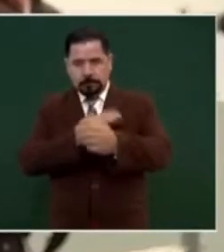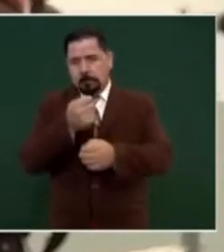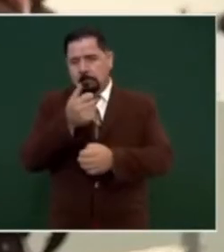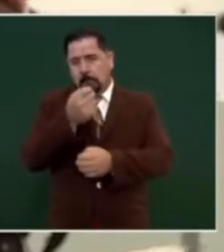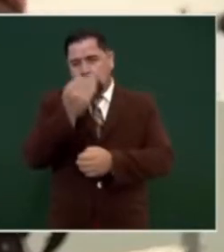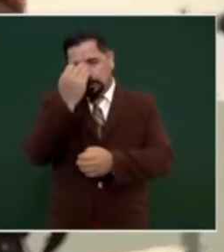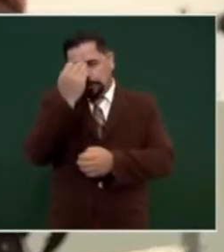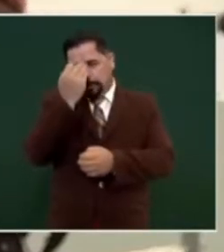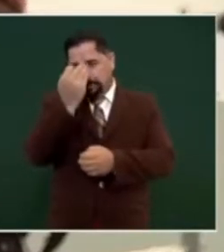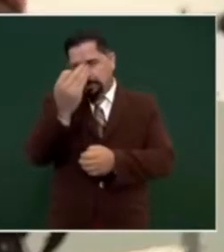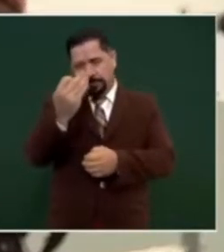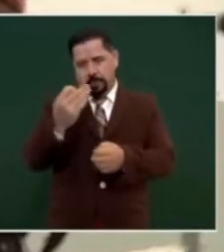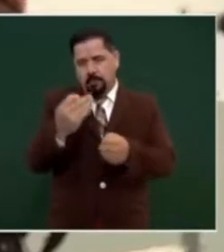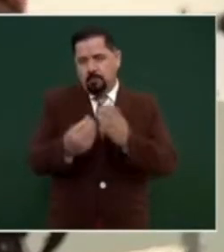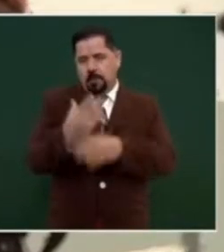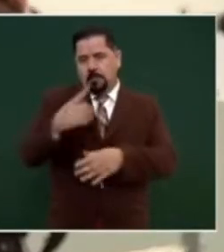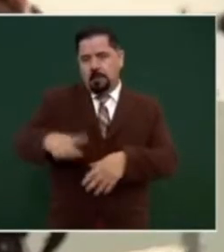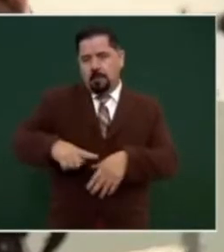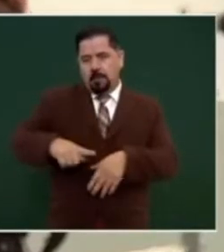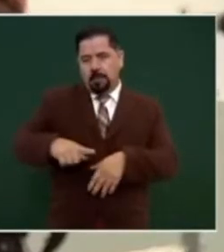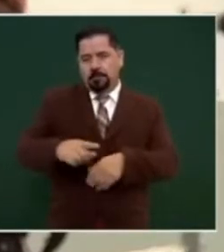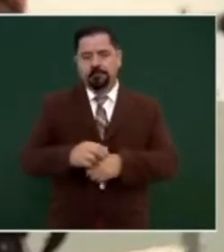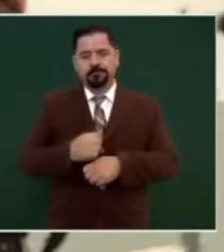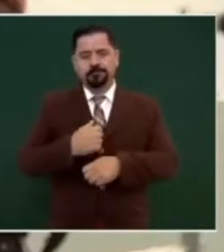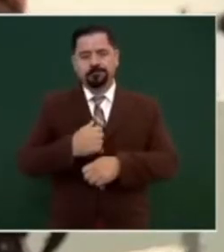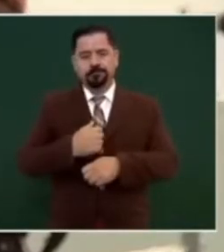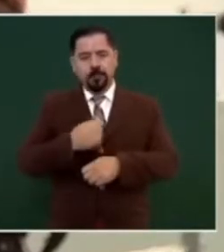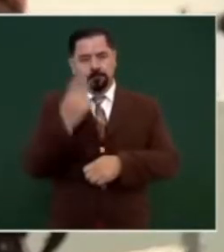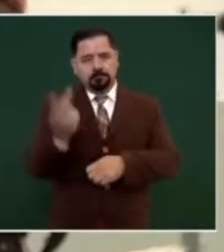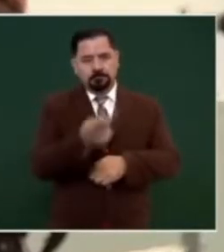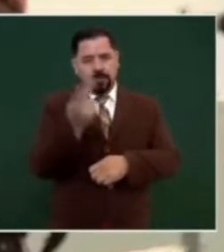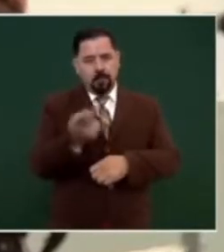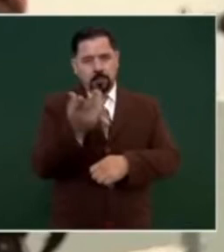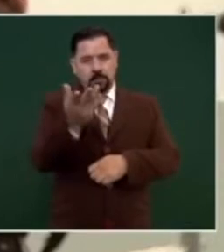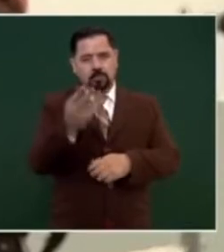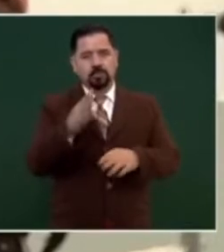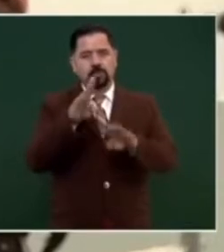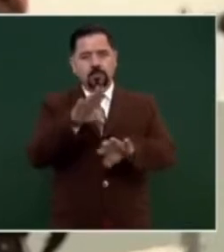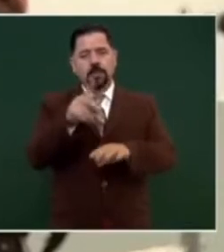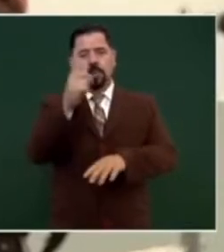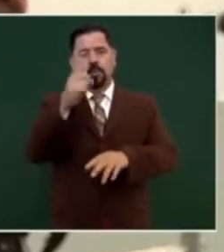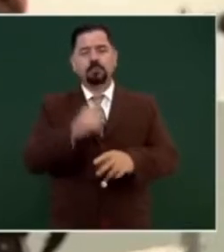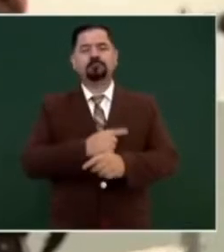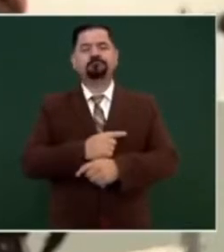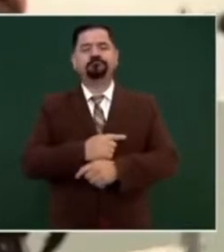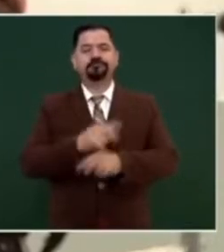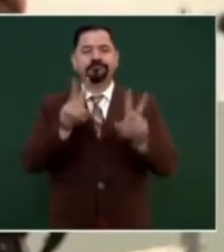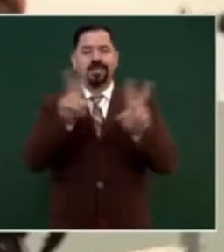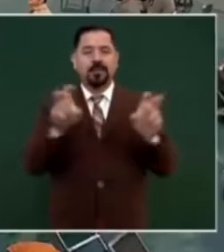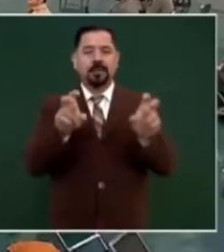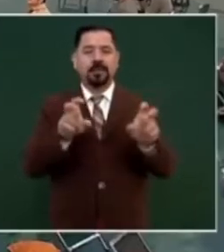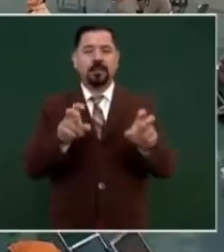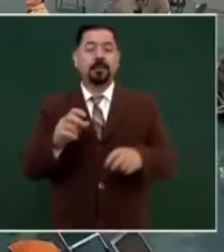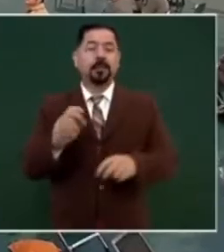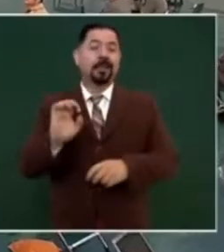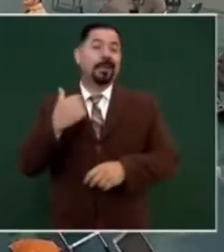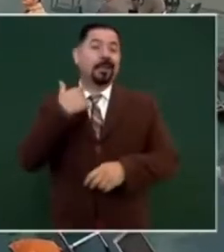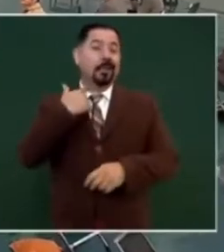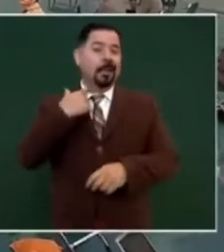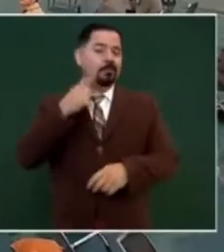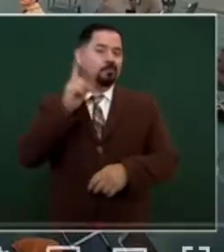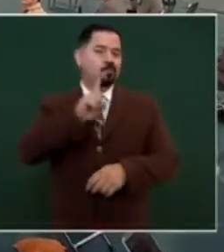para el gobernador yo le quiero preguntar sobre el caso de claudia pávlovich la ex gobernadora